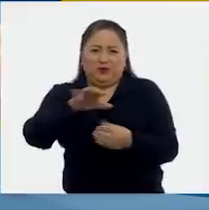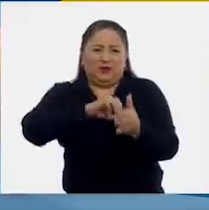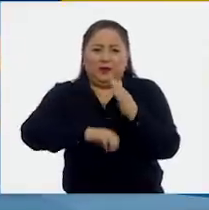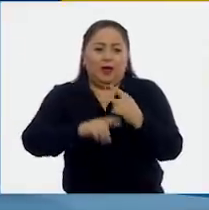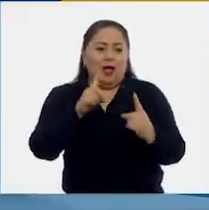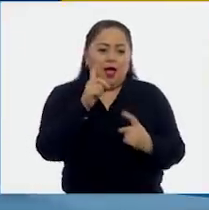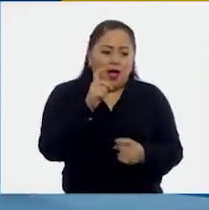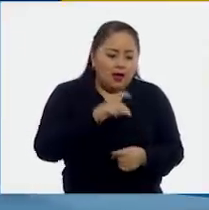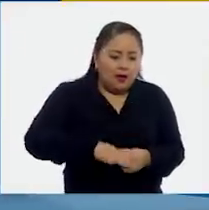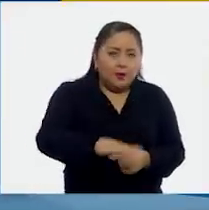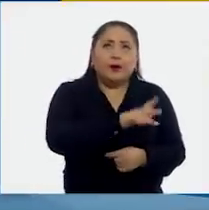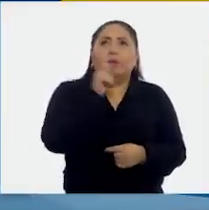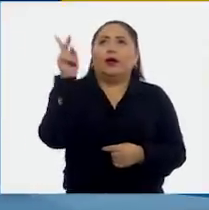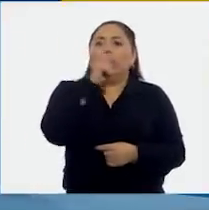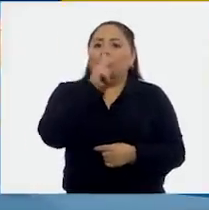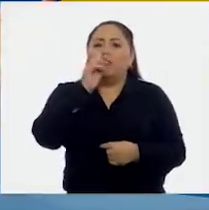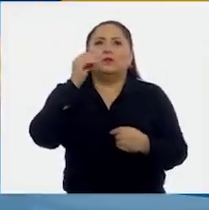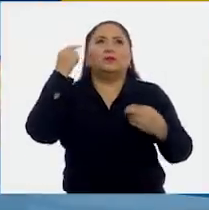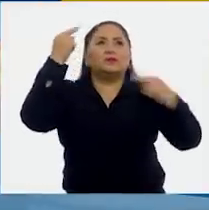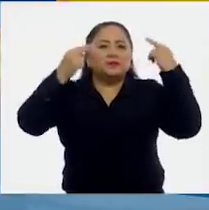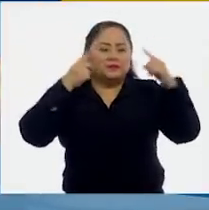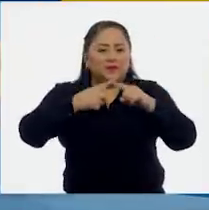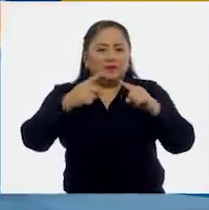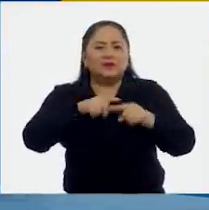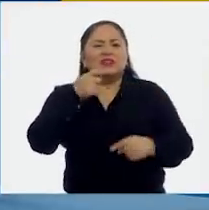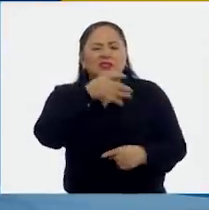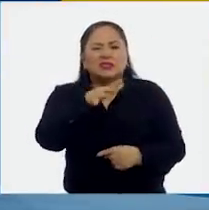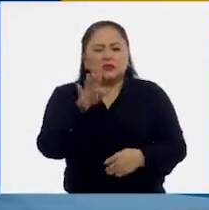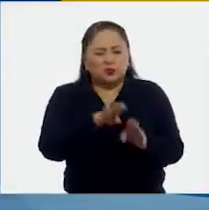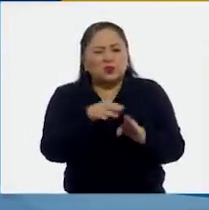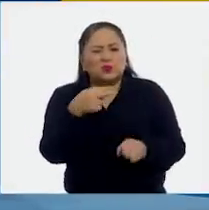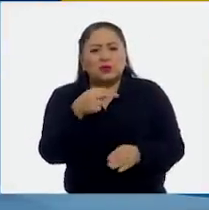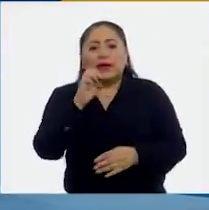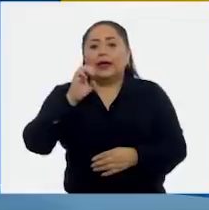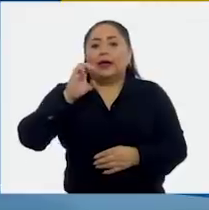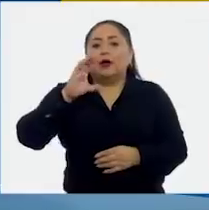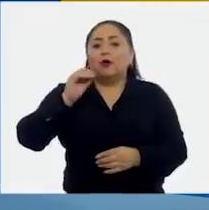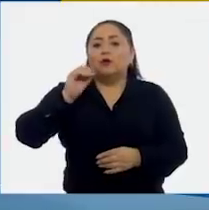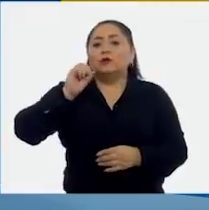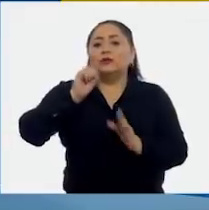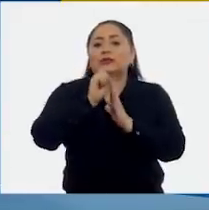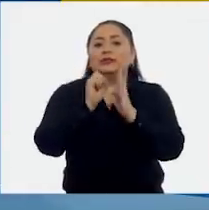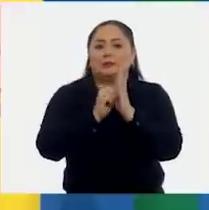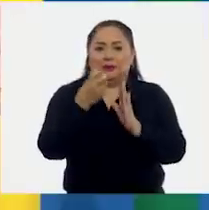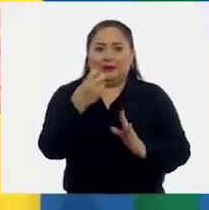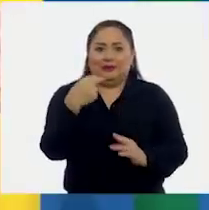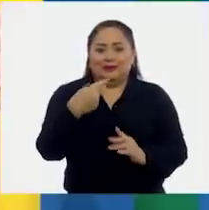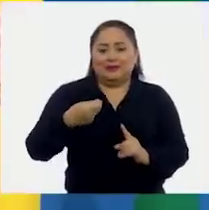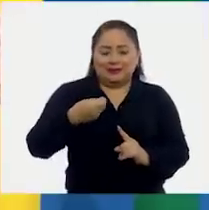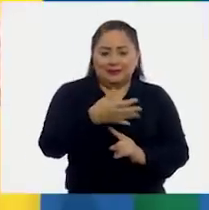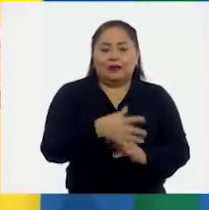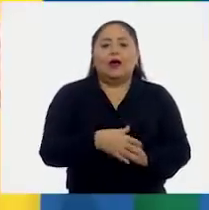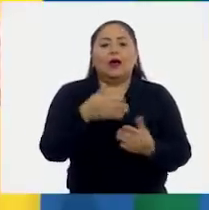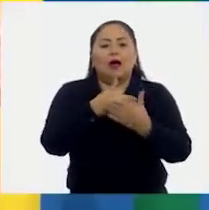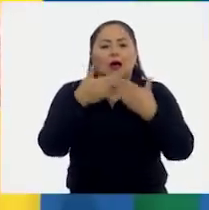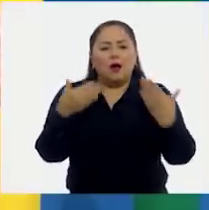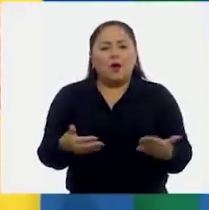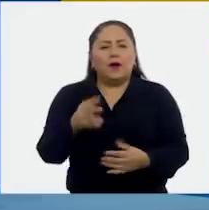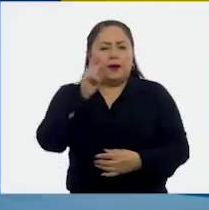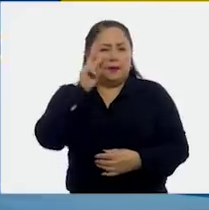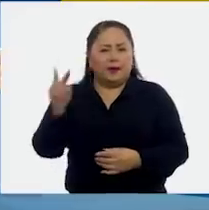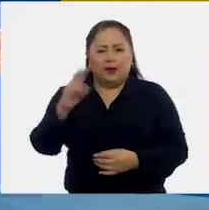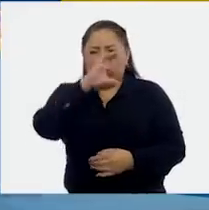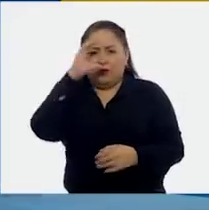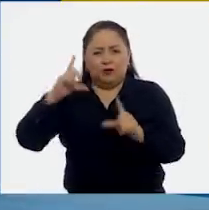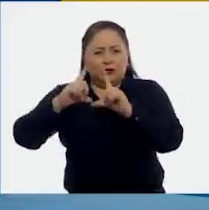el agua, el aire o el clima, se le conoce como ecosistema. Veamos ahora unas